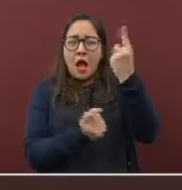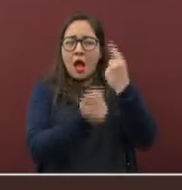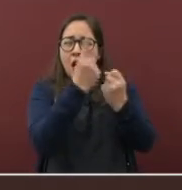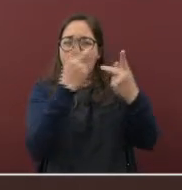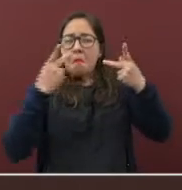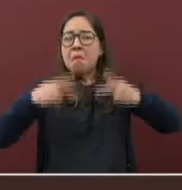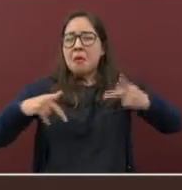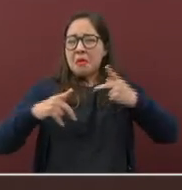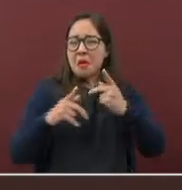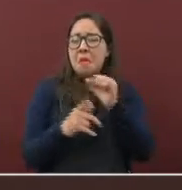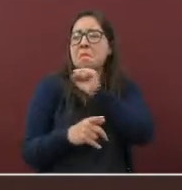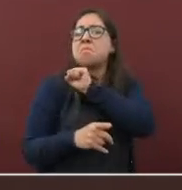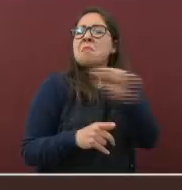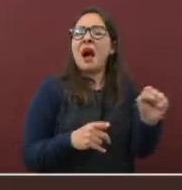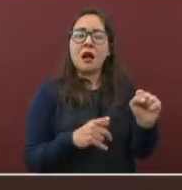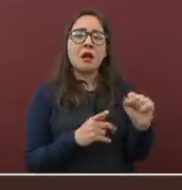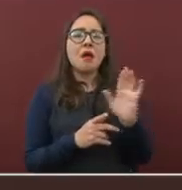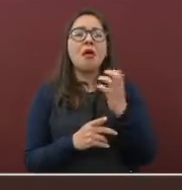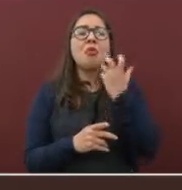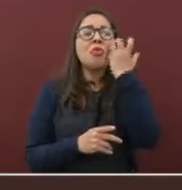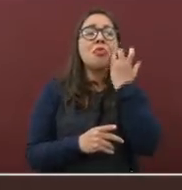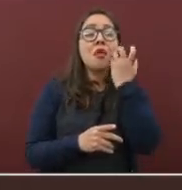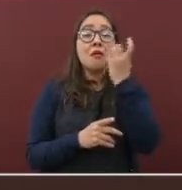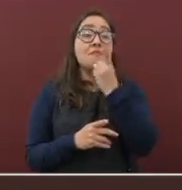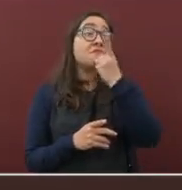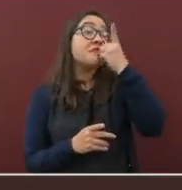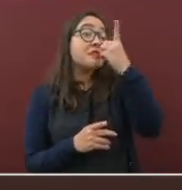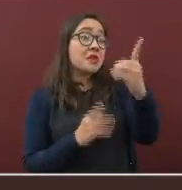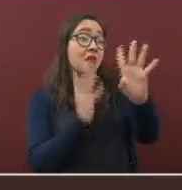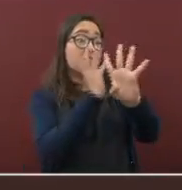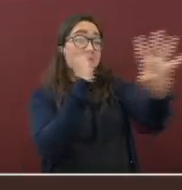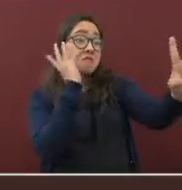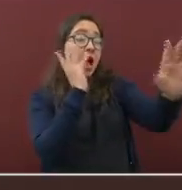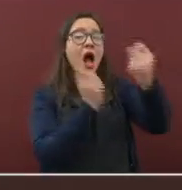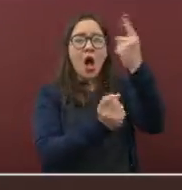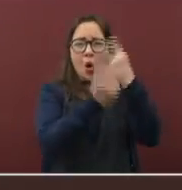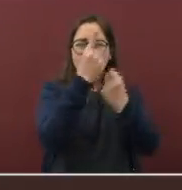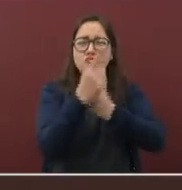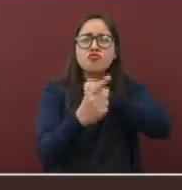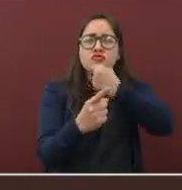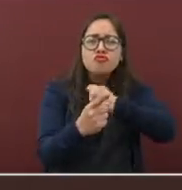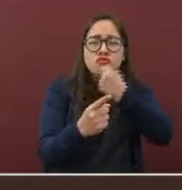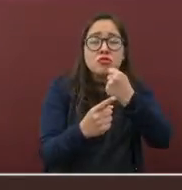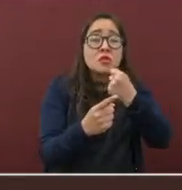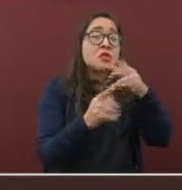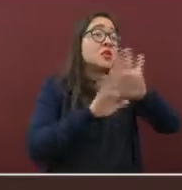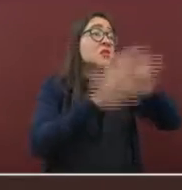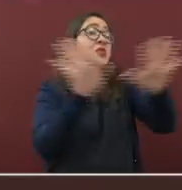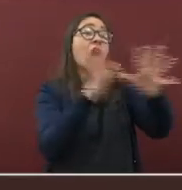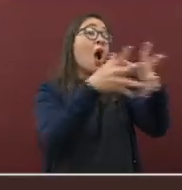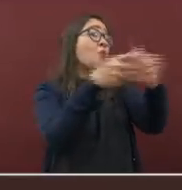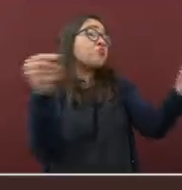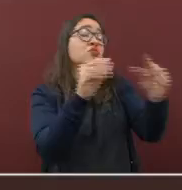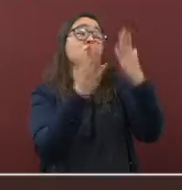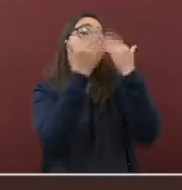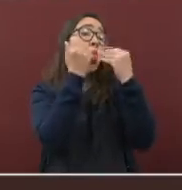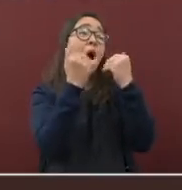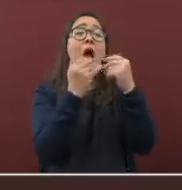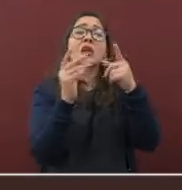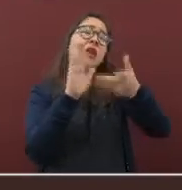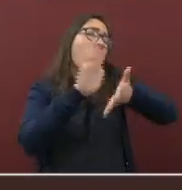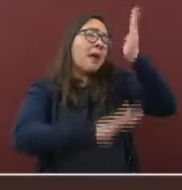perversa se dedicaron a decir en las filas de espera de los módulos a nuestros adultos mayores que ya no había vacuna que se